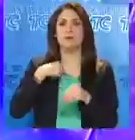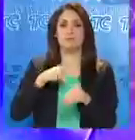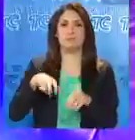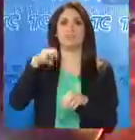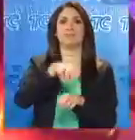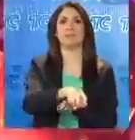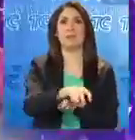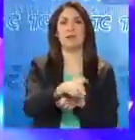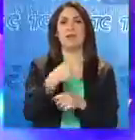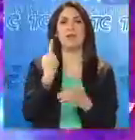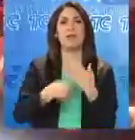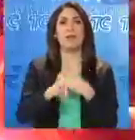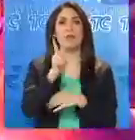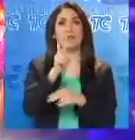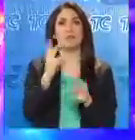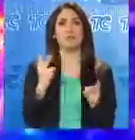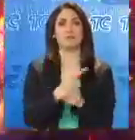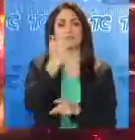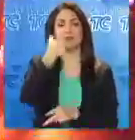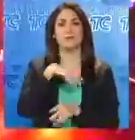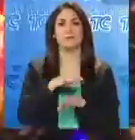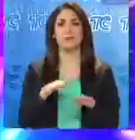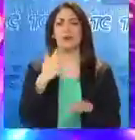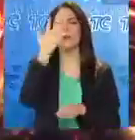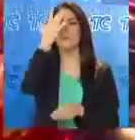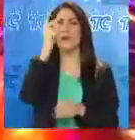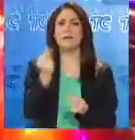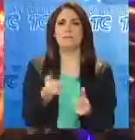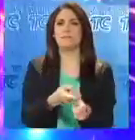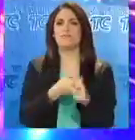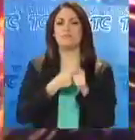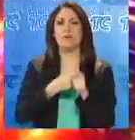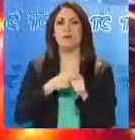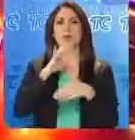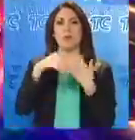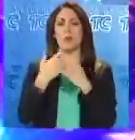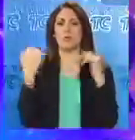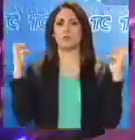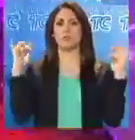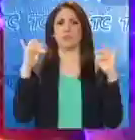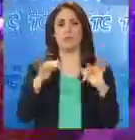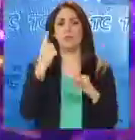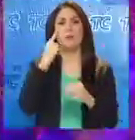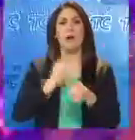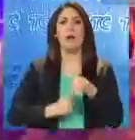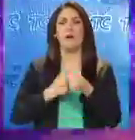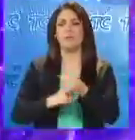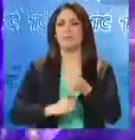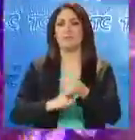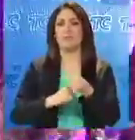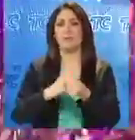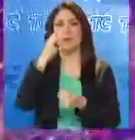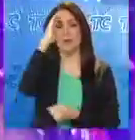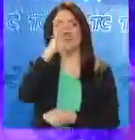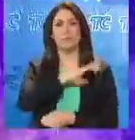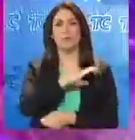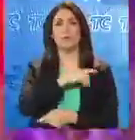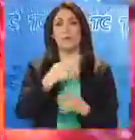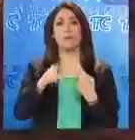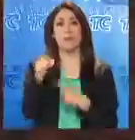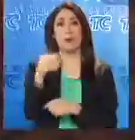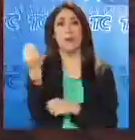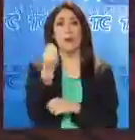manifestantes, quedando los dos gravemente heridos. De inmediato, todo el escuadrón acudió al rescate retirando al policía, pero el joven quedó tirado en el